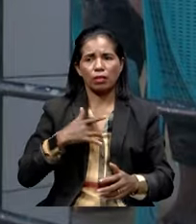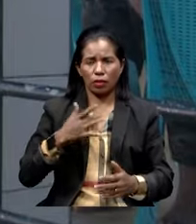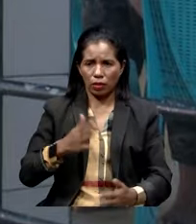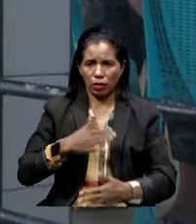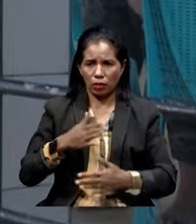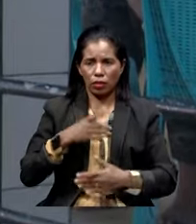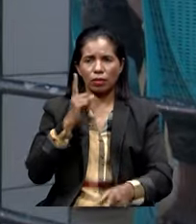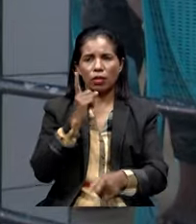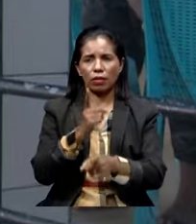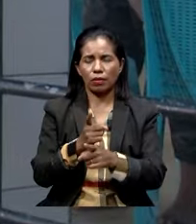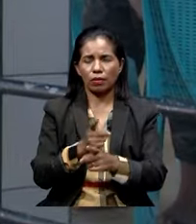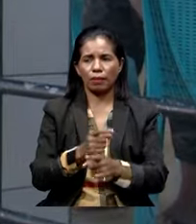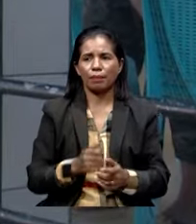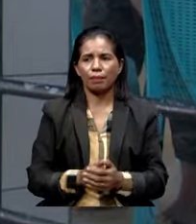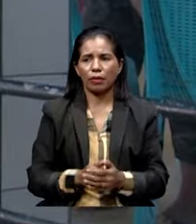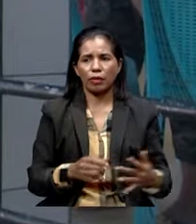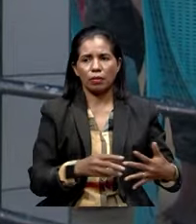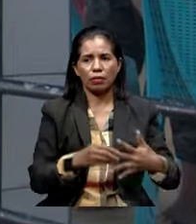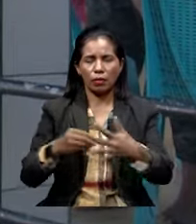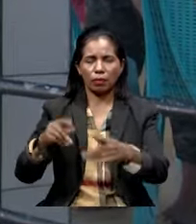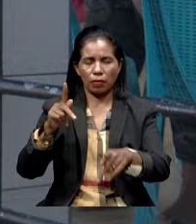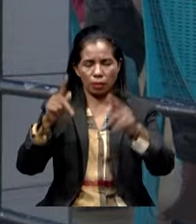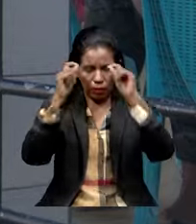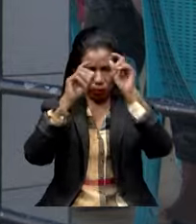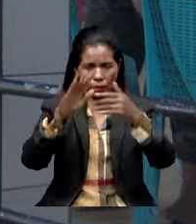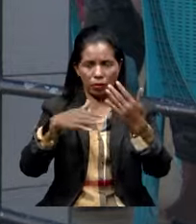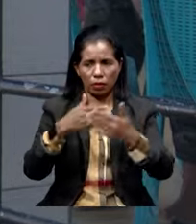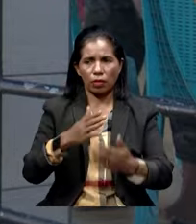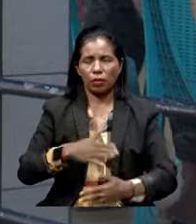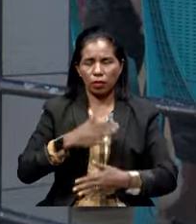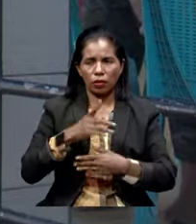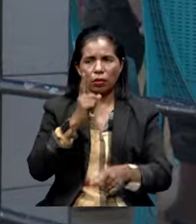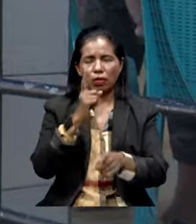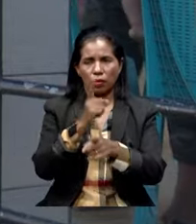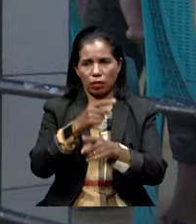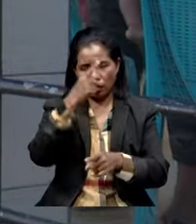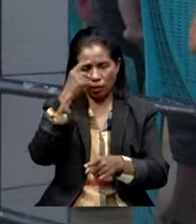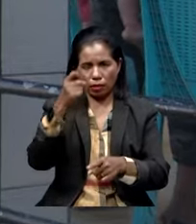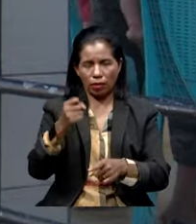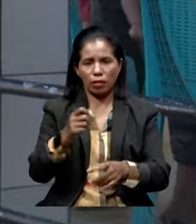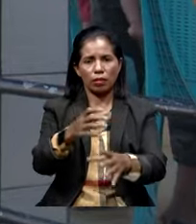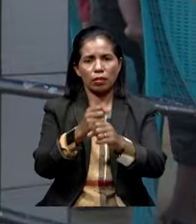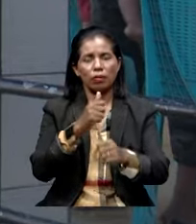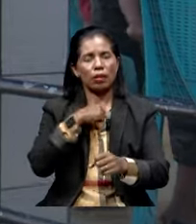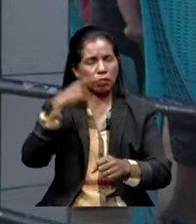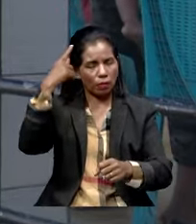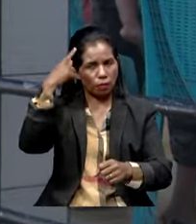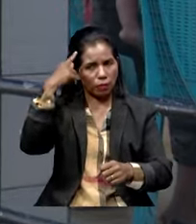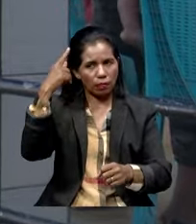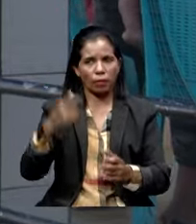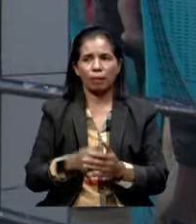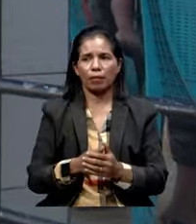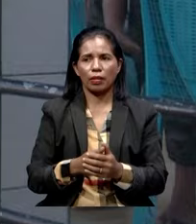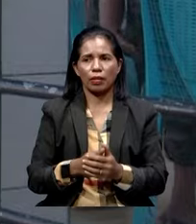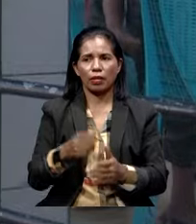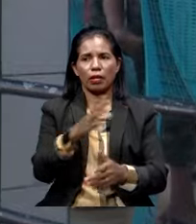kontenti tebtebes, y liliba timoruan toma kumos kontenti tebtebes tamba, simo iteni amo papa paus, po yung